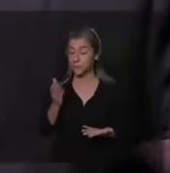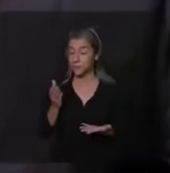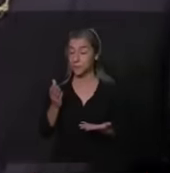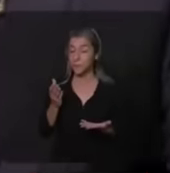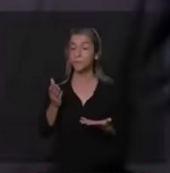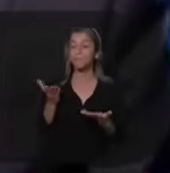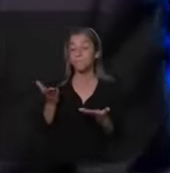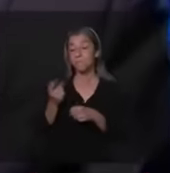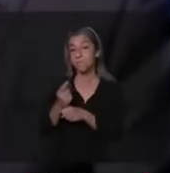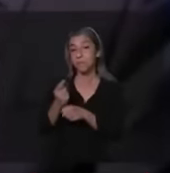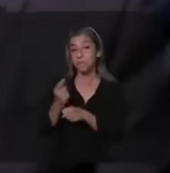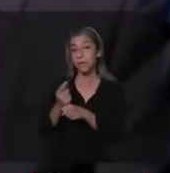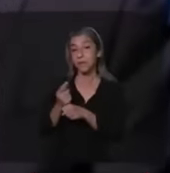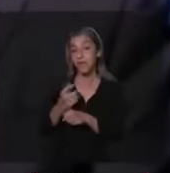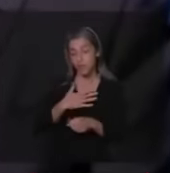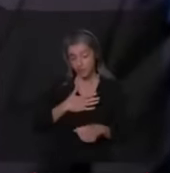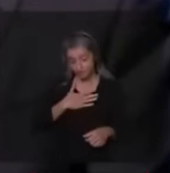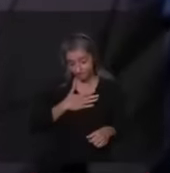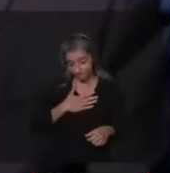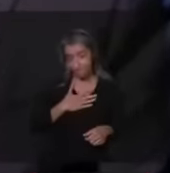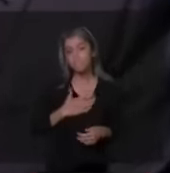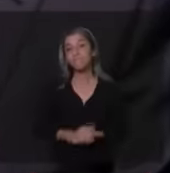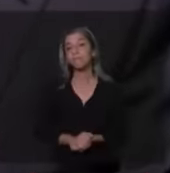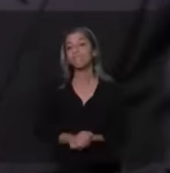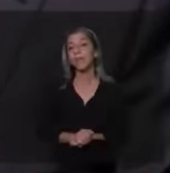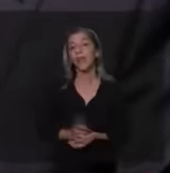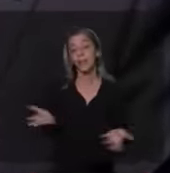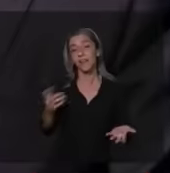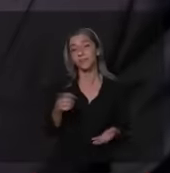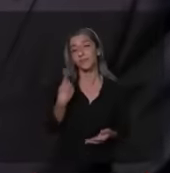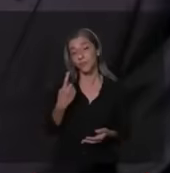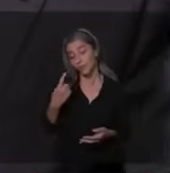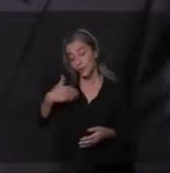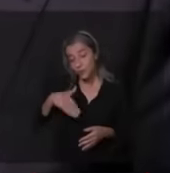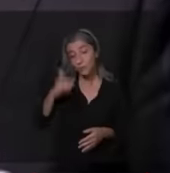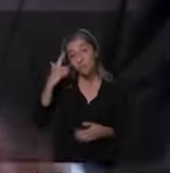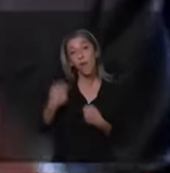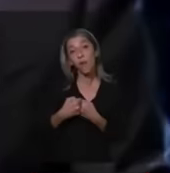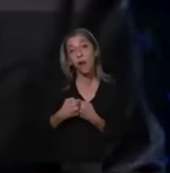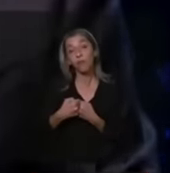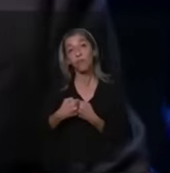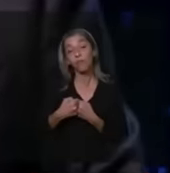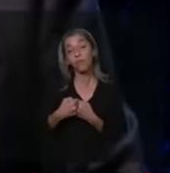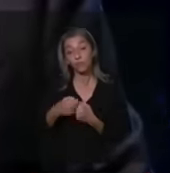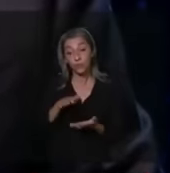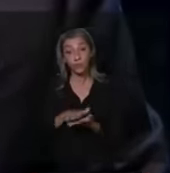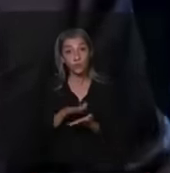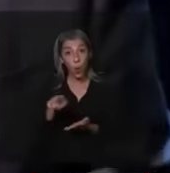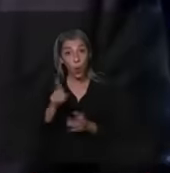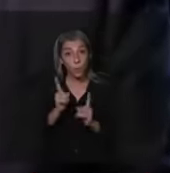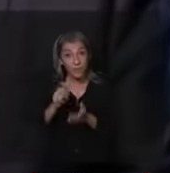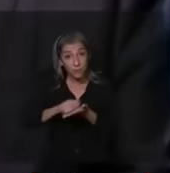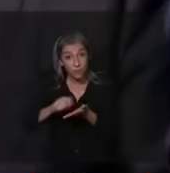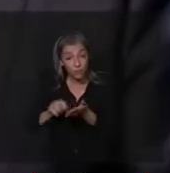primero una enorme alegría. Vamos a tener una coincidencia porque el libro que cuenta lo